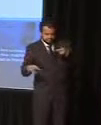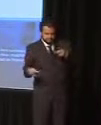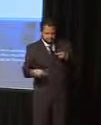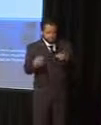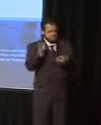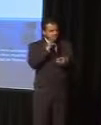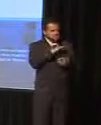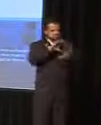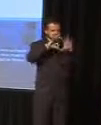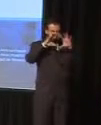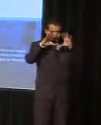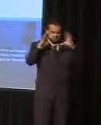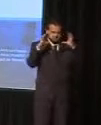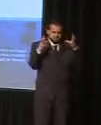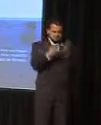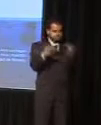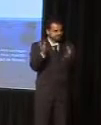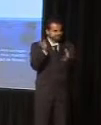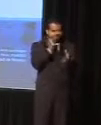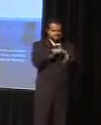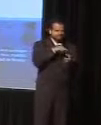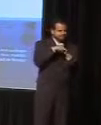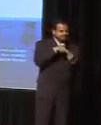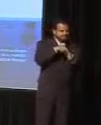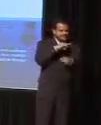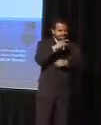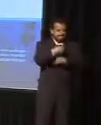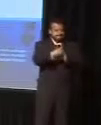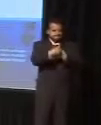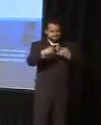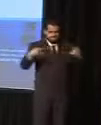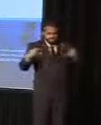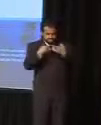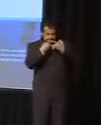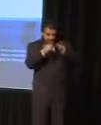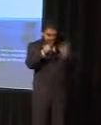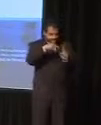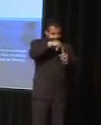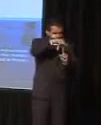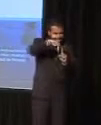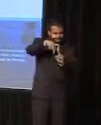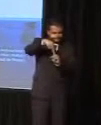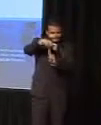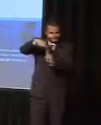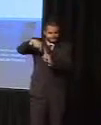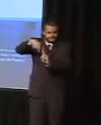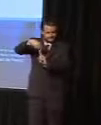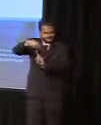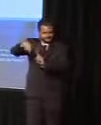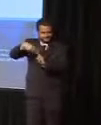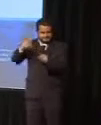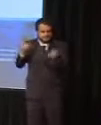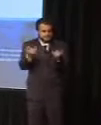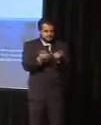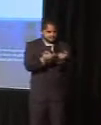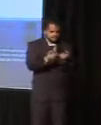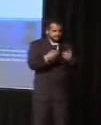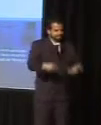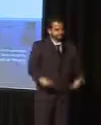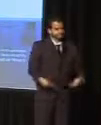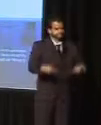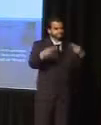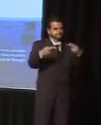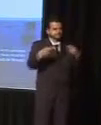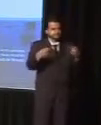es la puerta giratoria entra y sale de la política pierde si regresas al negocio vuelves a